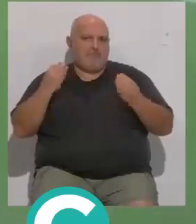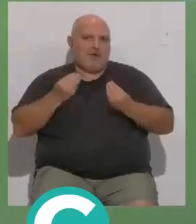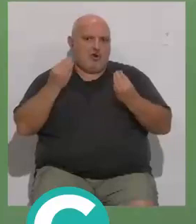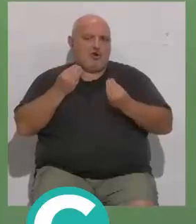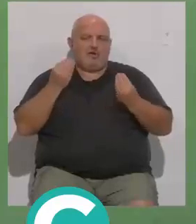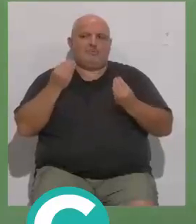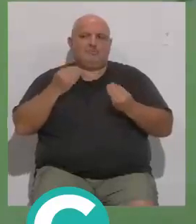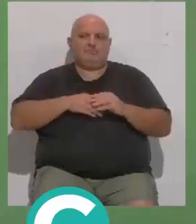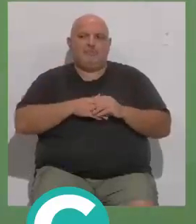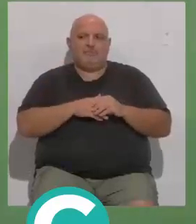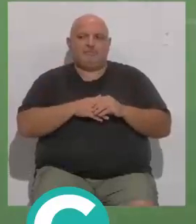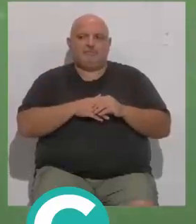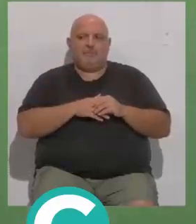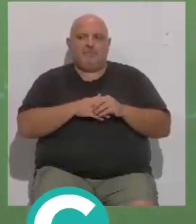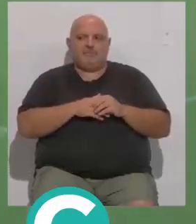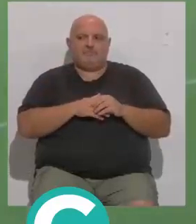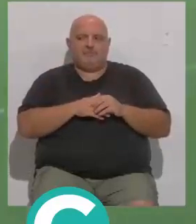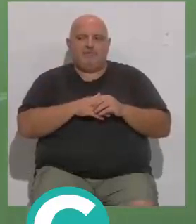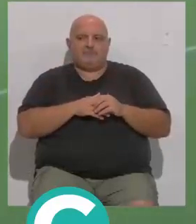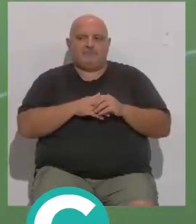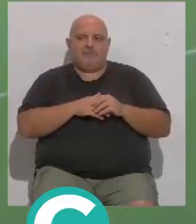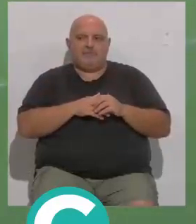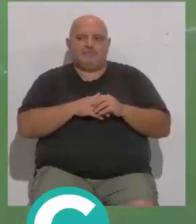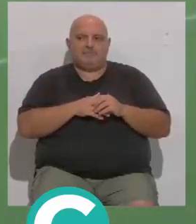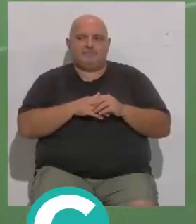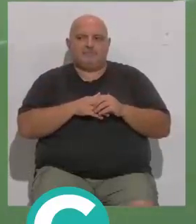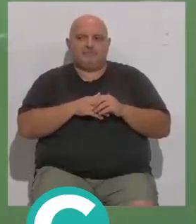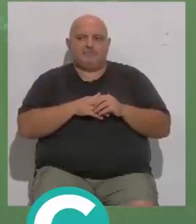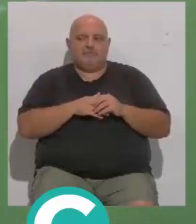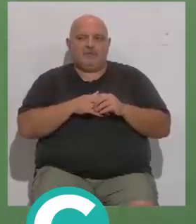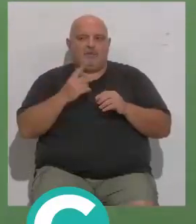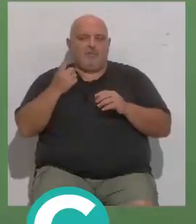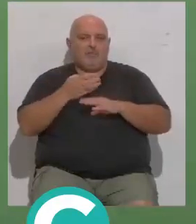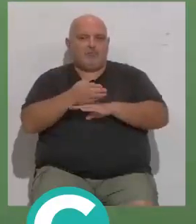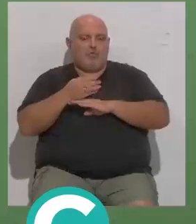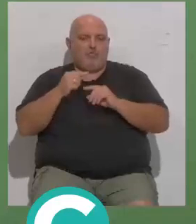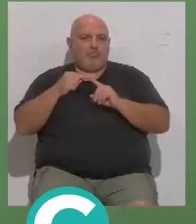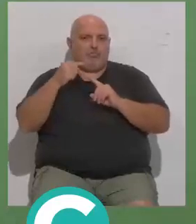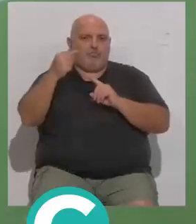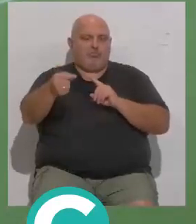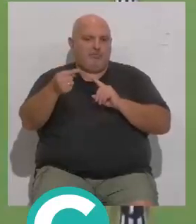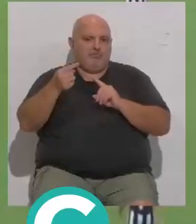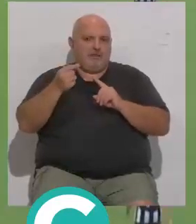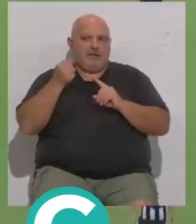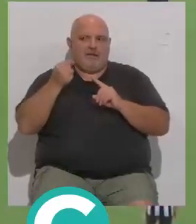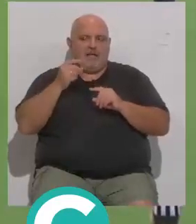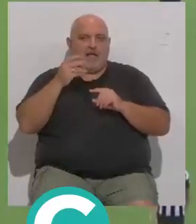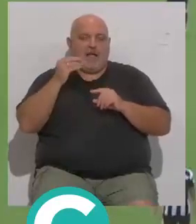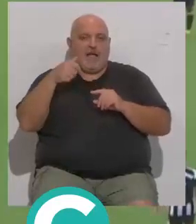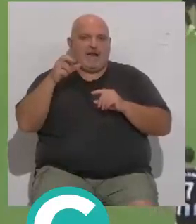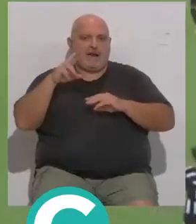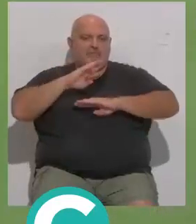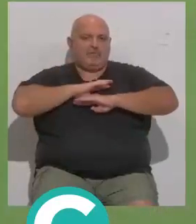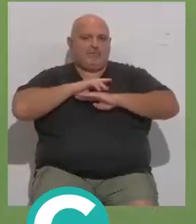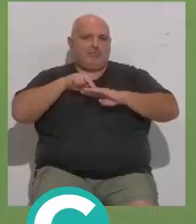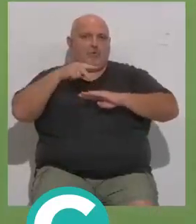porque algunas de las jugadas de peligro de los rivales llegaba, había un tiro al palo donde Víctor Aznar